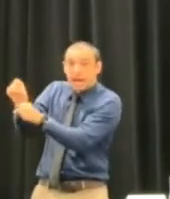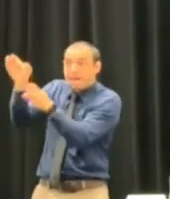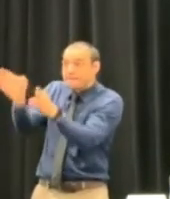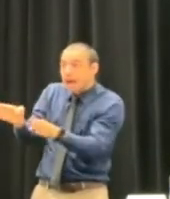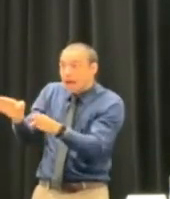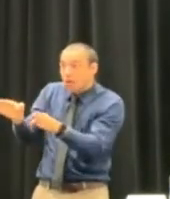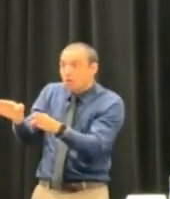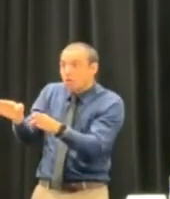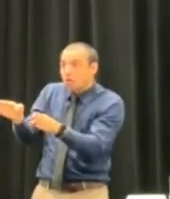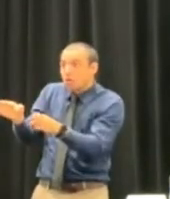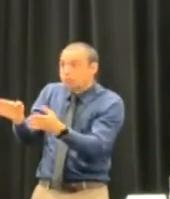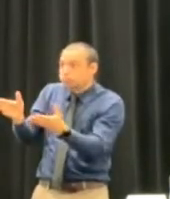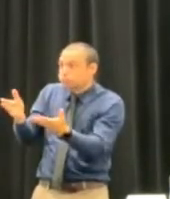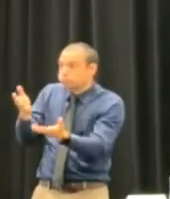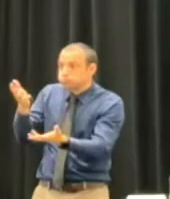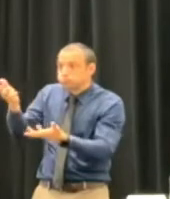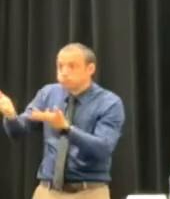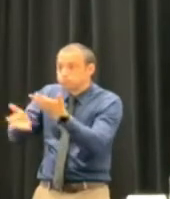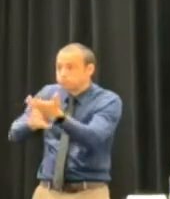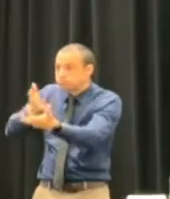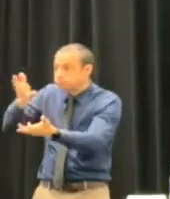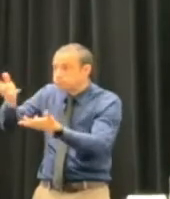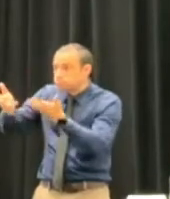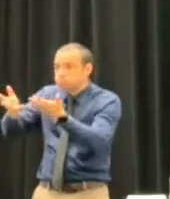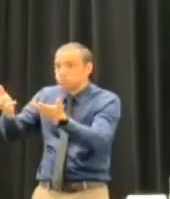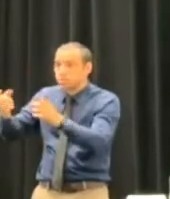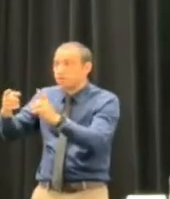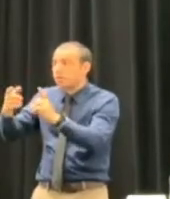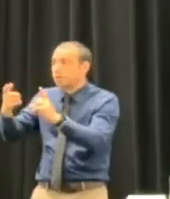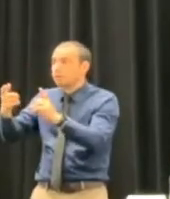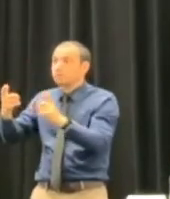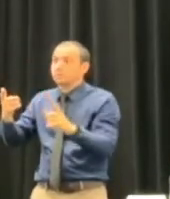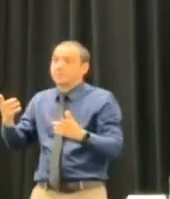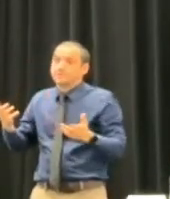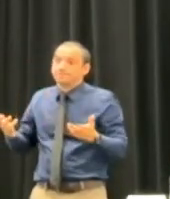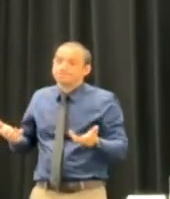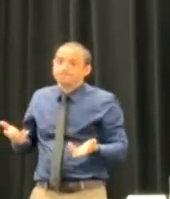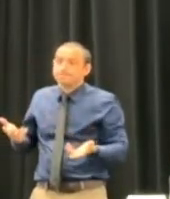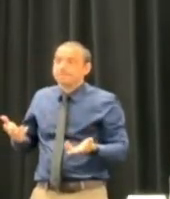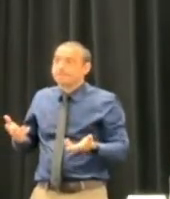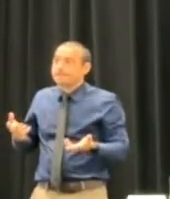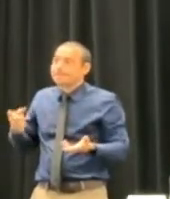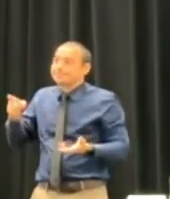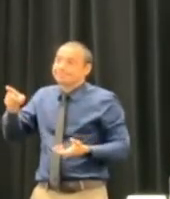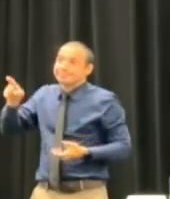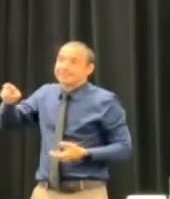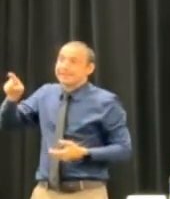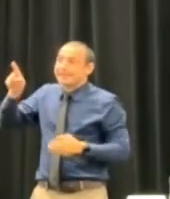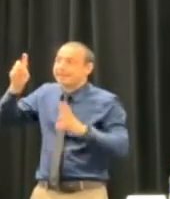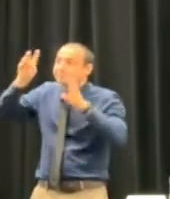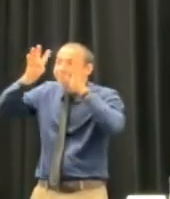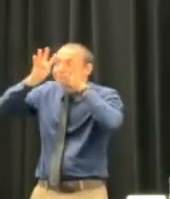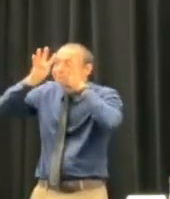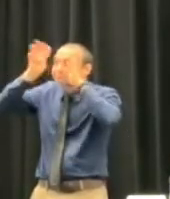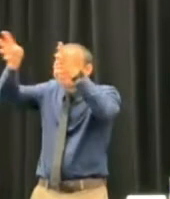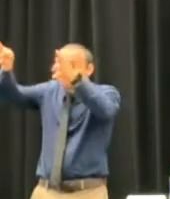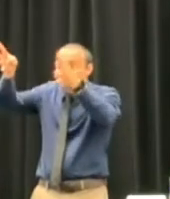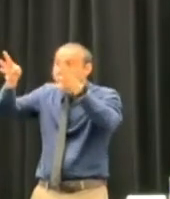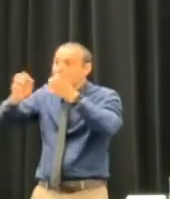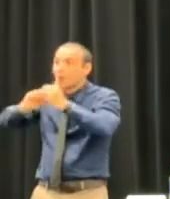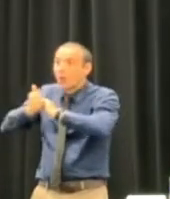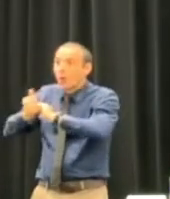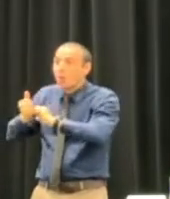sector de reconstrucción tienen que ponerse creativos para traer esa mano de